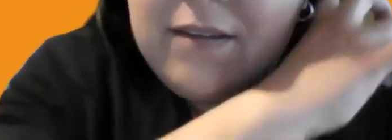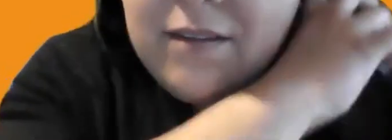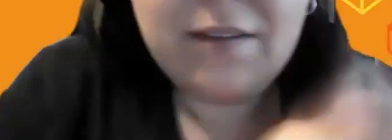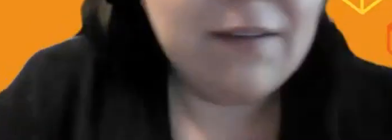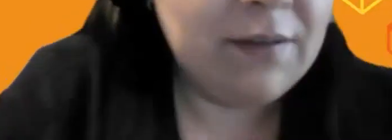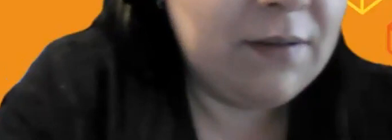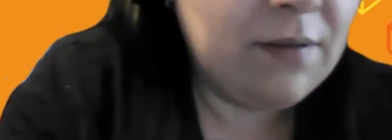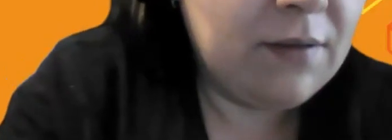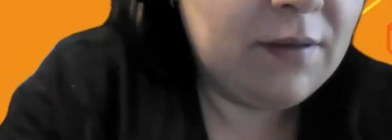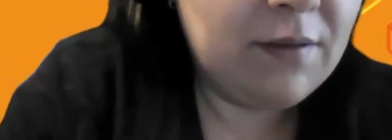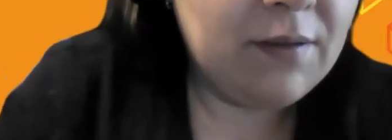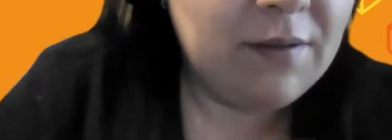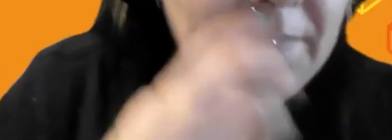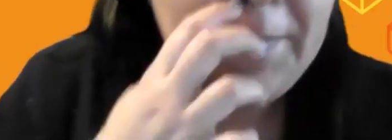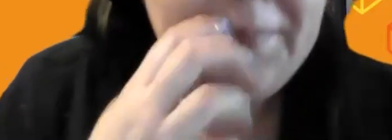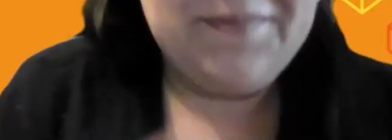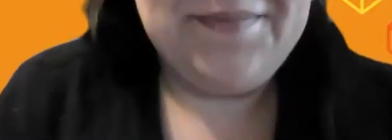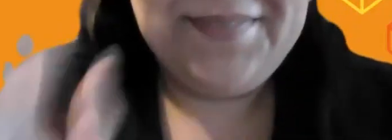estamos adiós